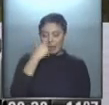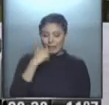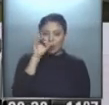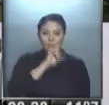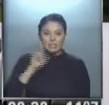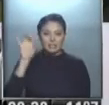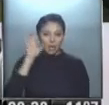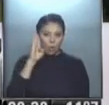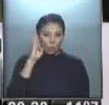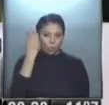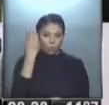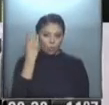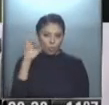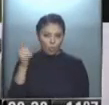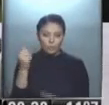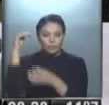de Buenos Aires, y